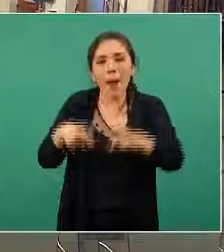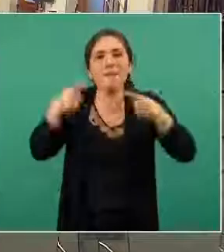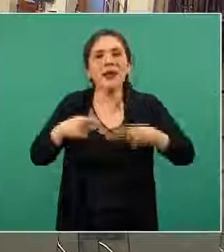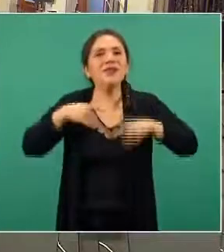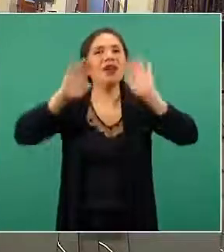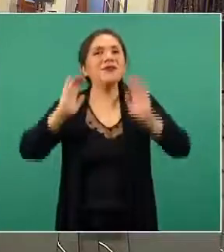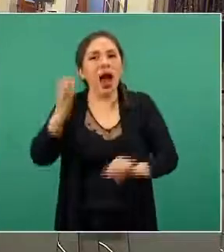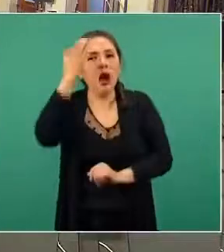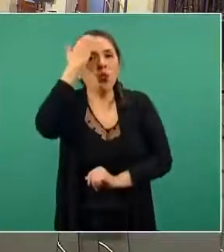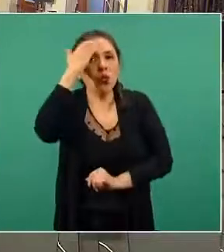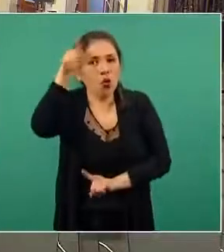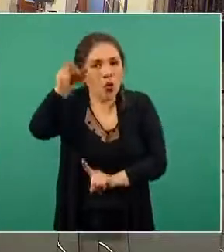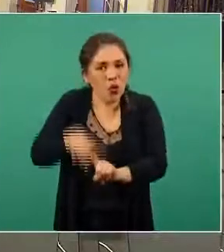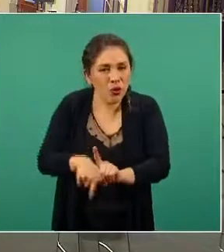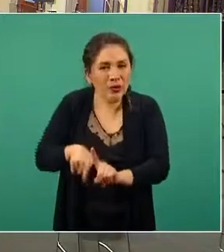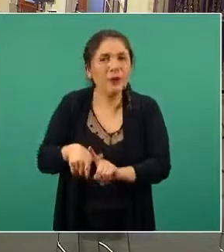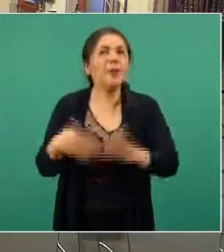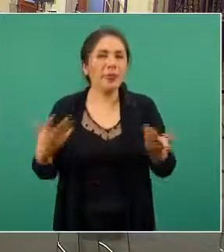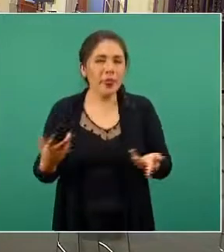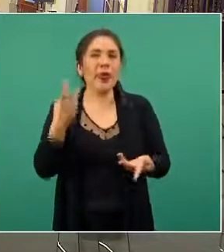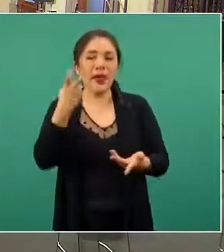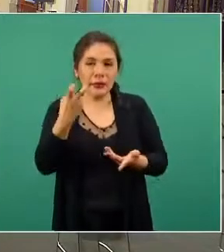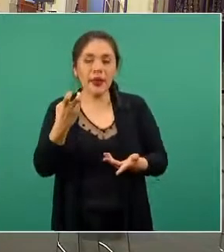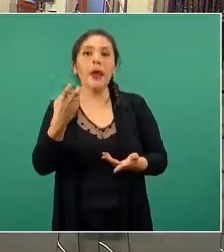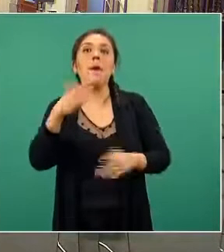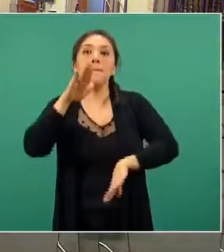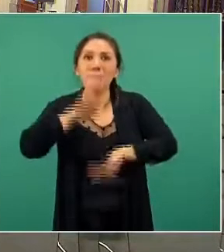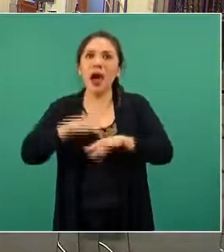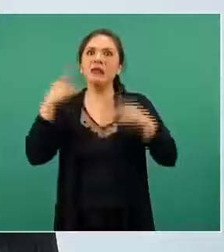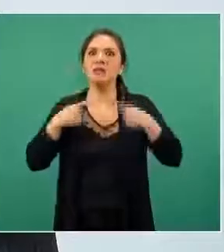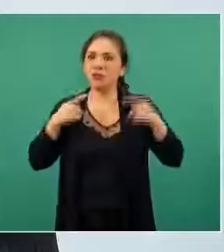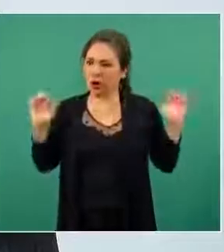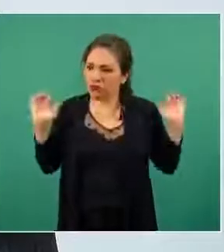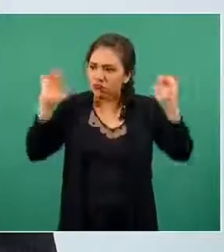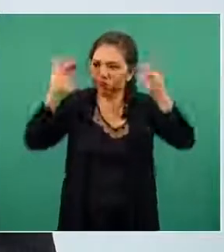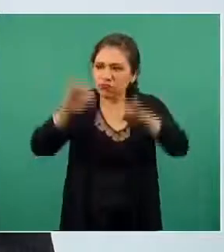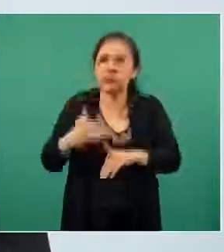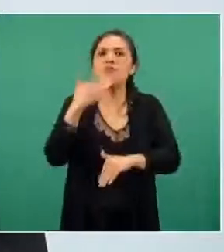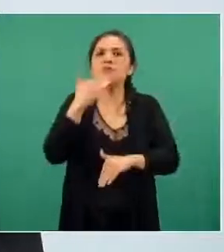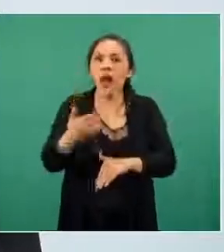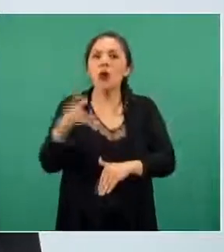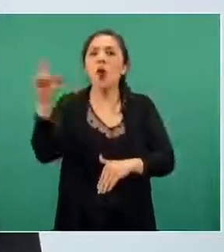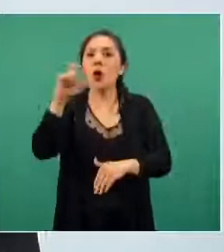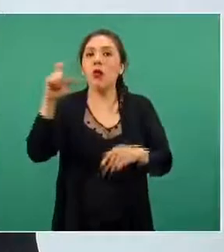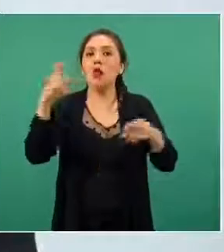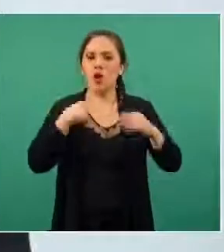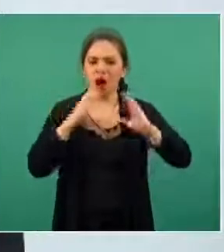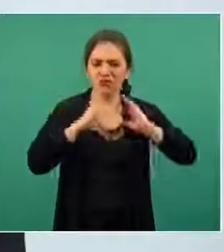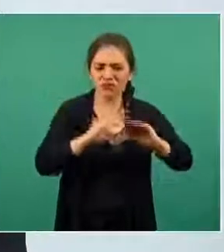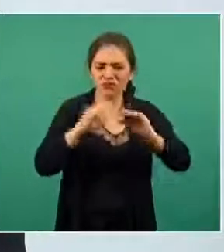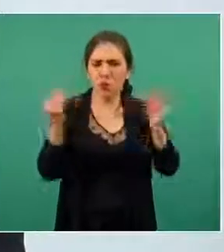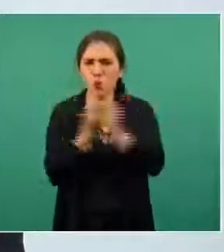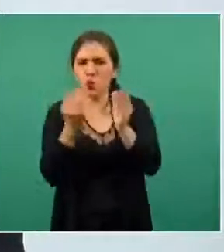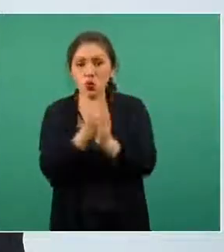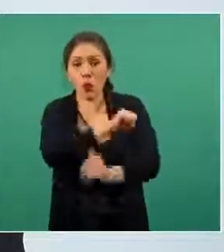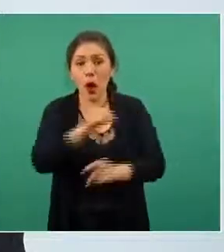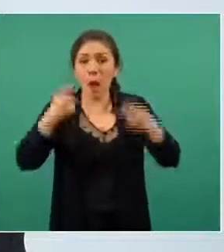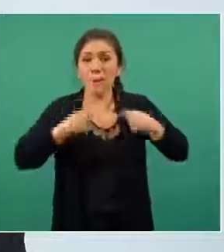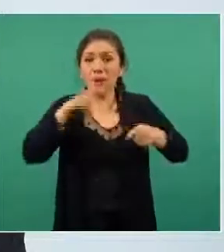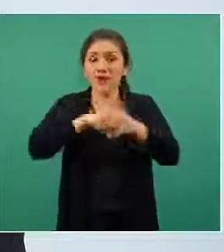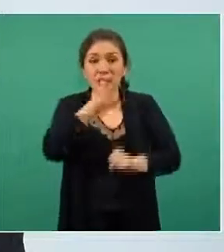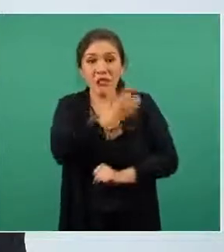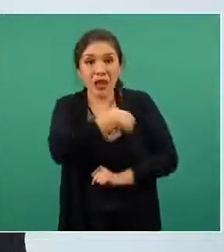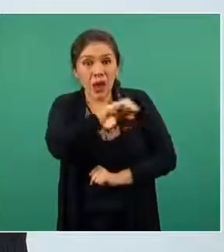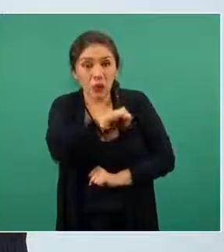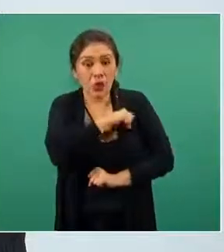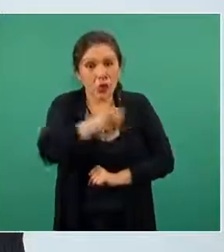etcétera. Entonces, se incrementa el acceso y se incrementa el acceso efectivo cuando capacitamos mejor también a nuestro personal de salud